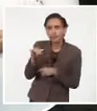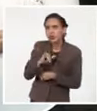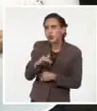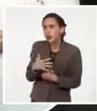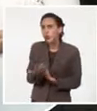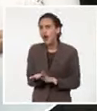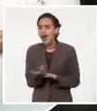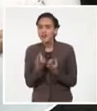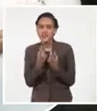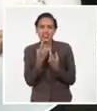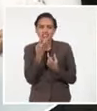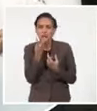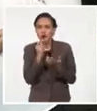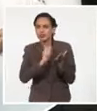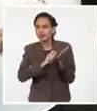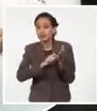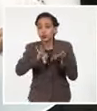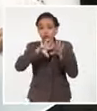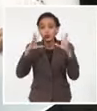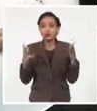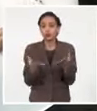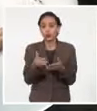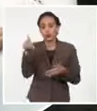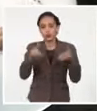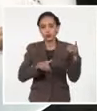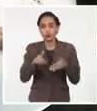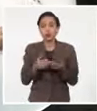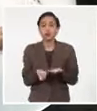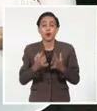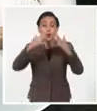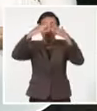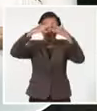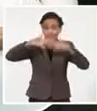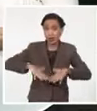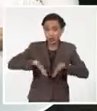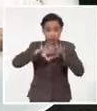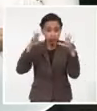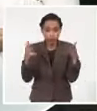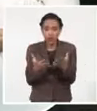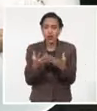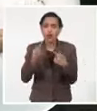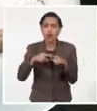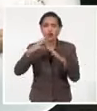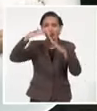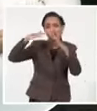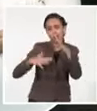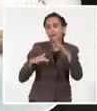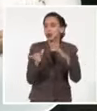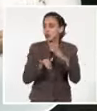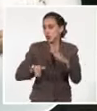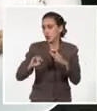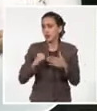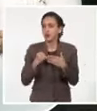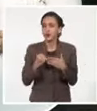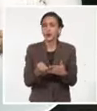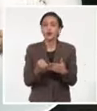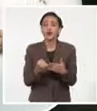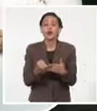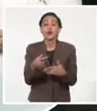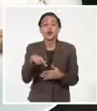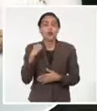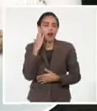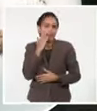tuvieron aquellas personas, aquellas viviendas, tanto derrumbes parciales o totales, y cumplieron con esa misión. También llevaron ahí ese amor, ese cariño a esas personas